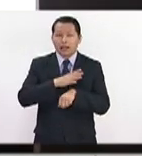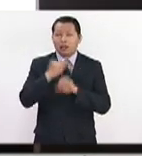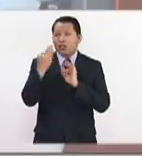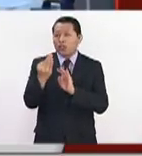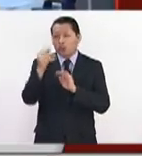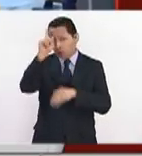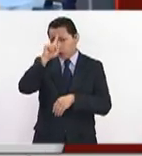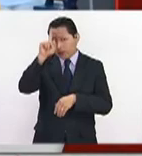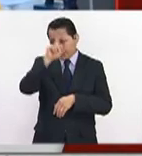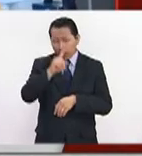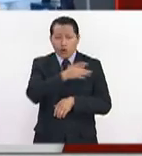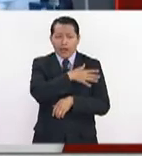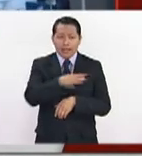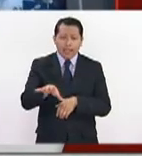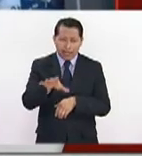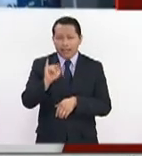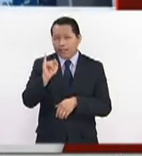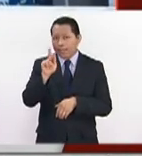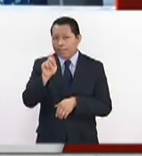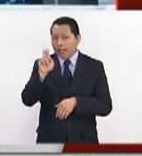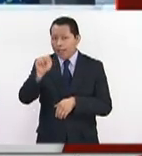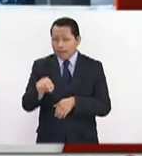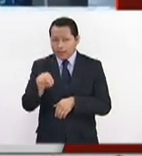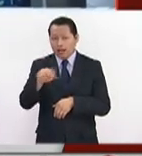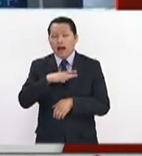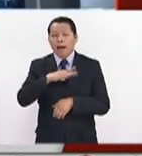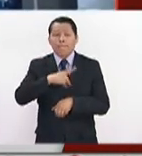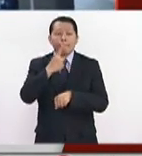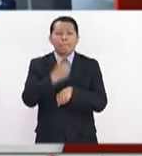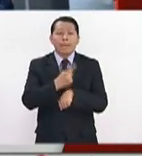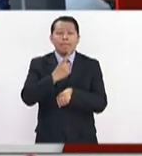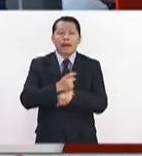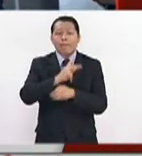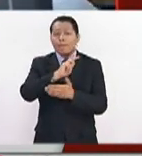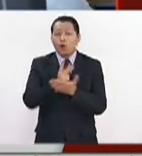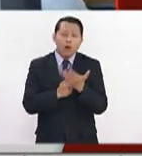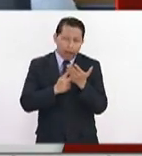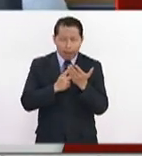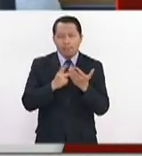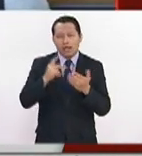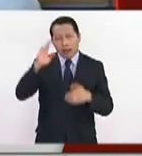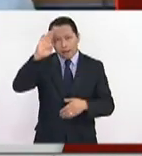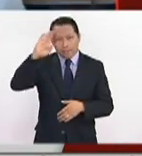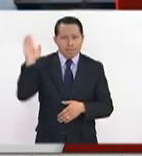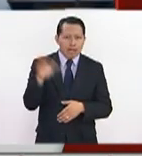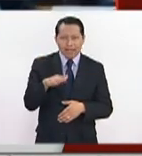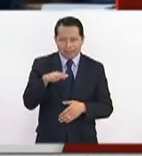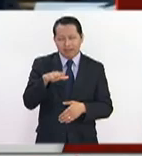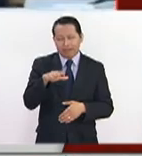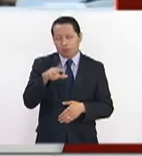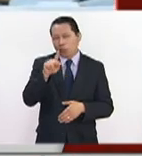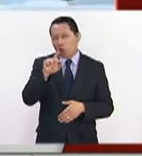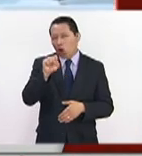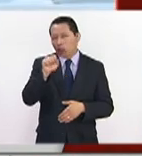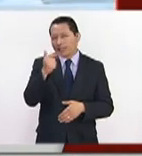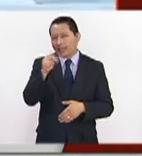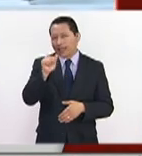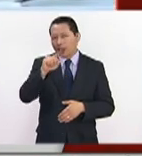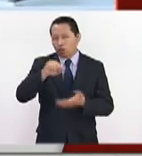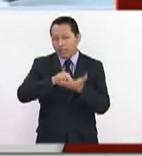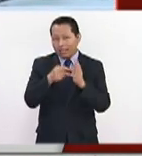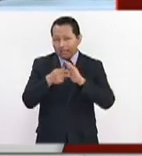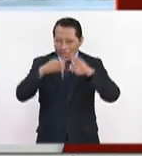Consejo General Consultivo del Instituto Politécnico Nacional nuestro primer programa de posgrado, que es una especialidad en donde es